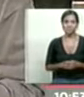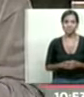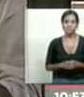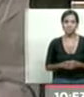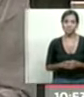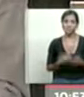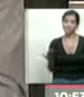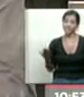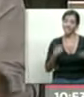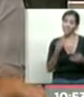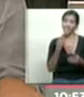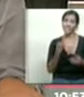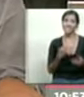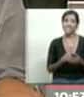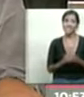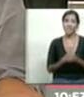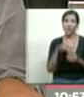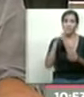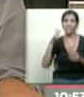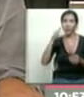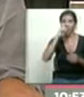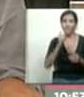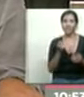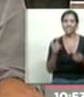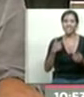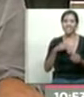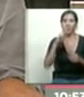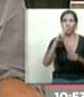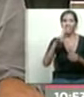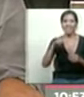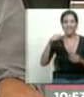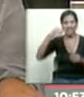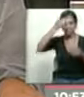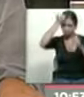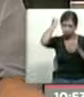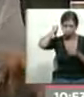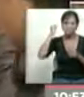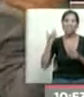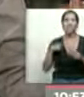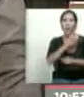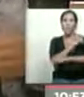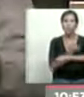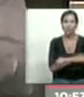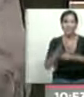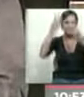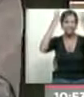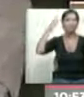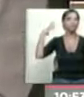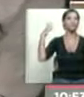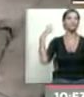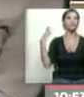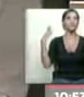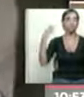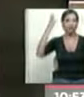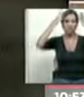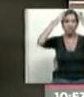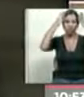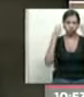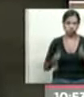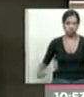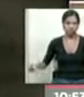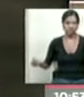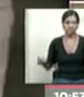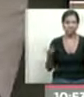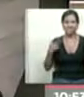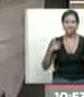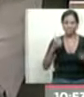Bueno, así me decían a mí a los 22 años y quedé a los 23 calvo. Tengo el poder. Tenía una cabellera frondosa y después quedé, bueno, en la